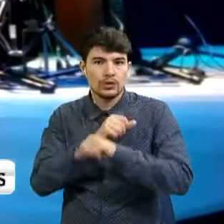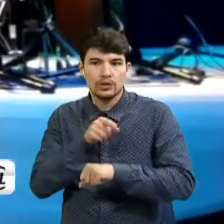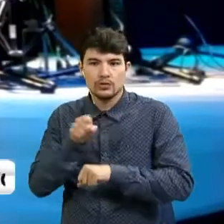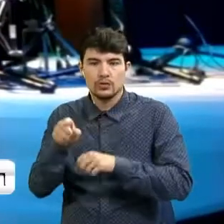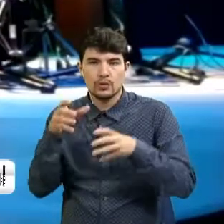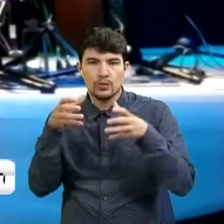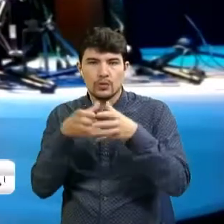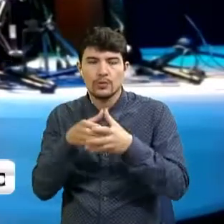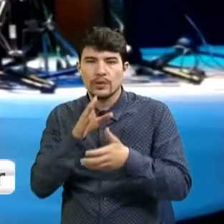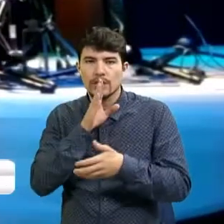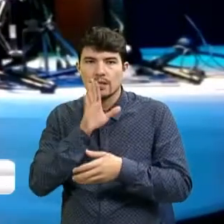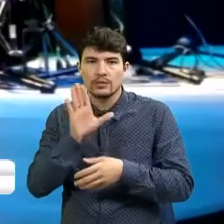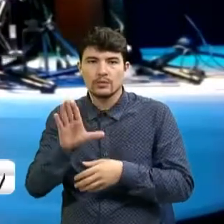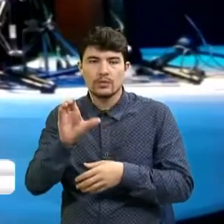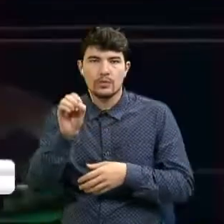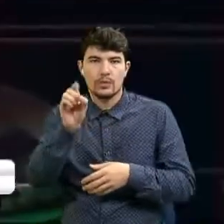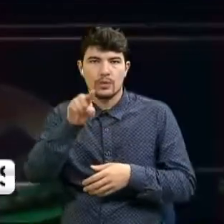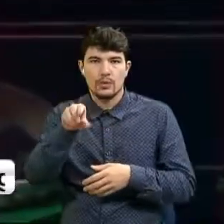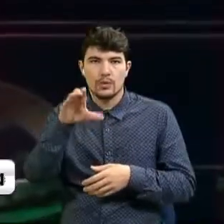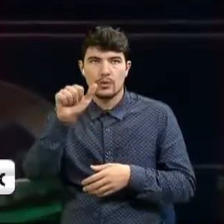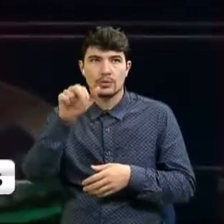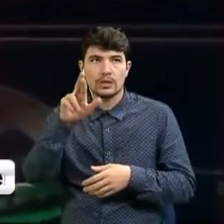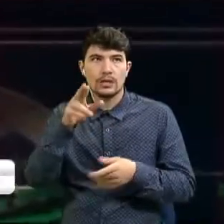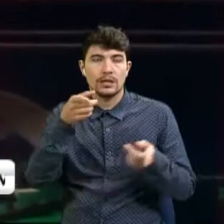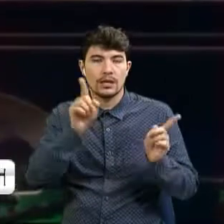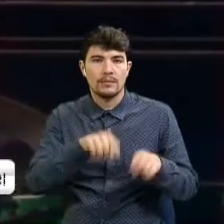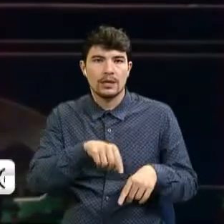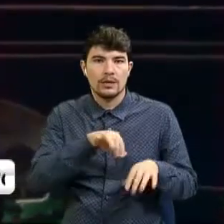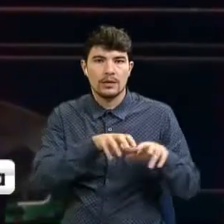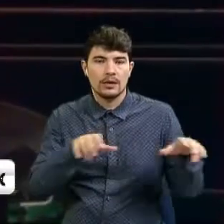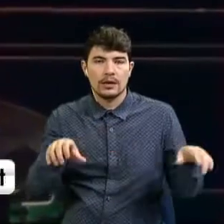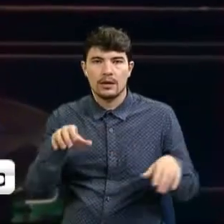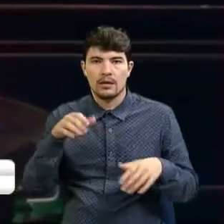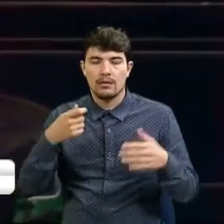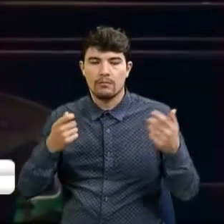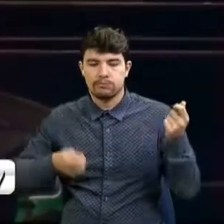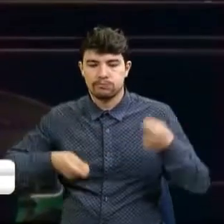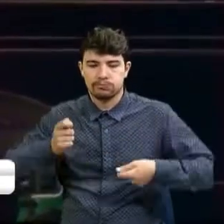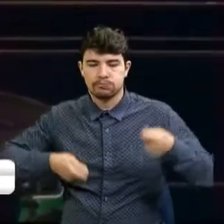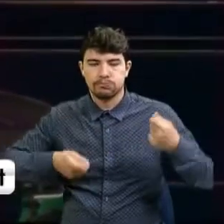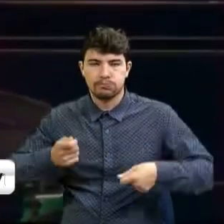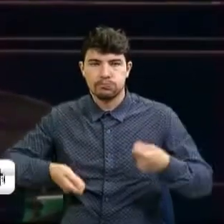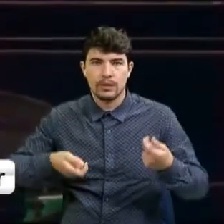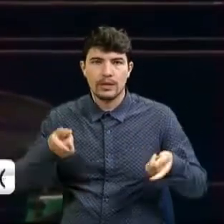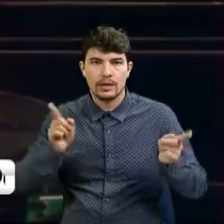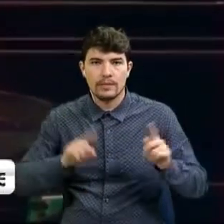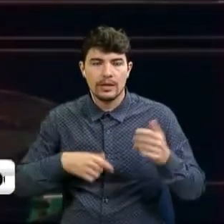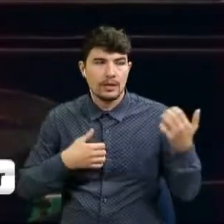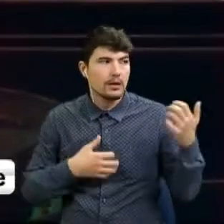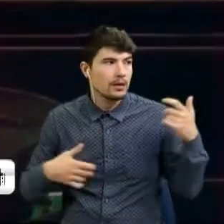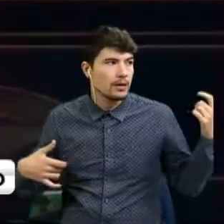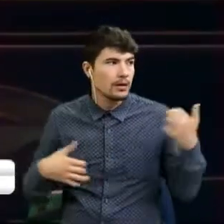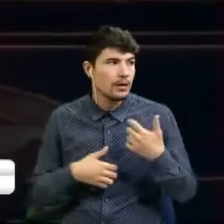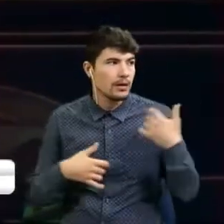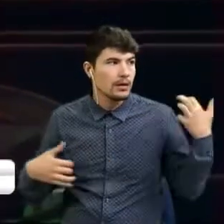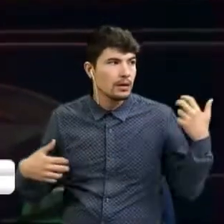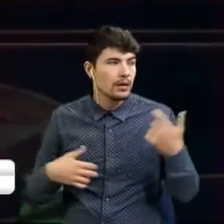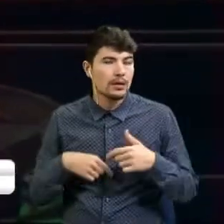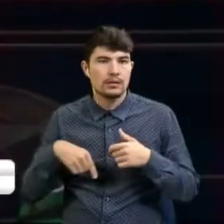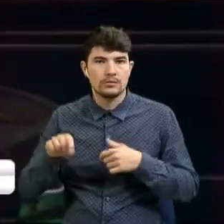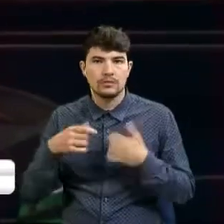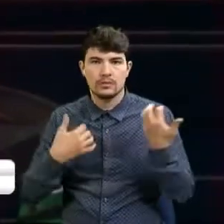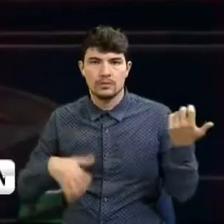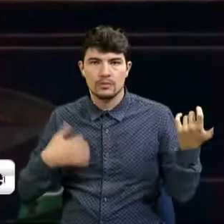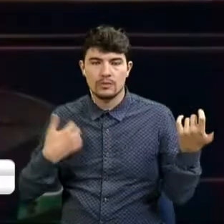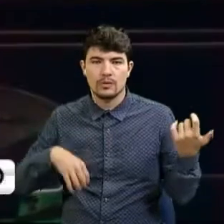dirigido por Óscar Acevedo, piano y dirección, el baterista Juan Camilo Anzola, el contrabajista Quique Harker y el